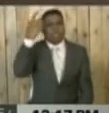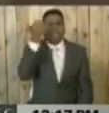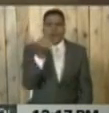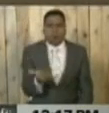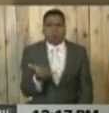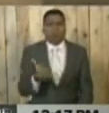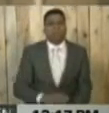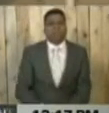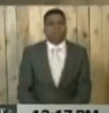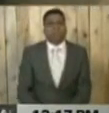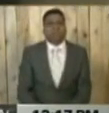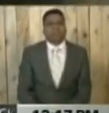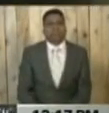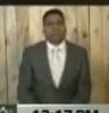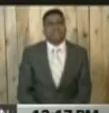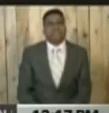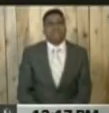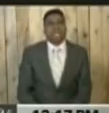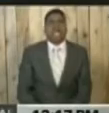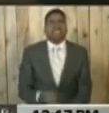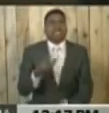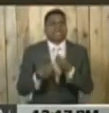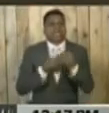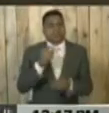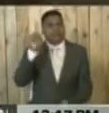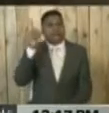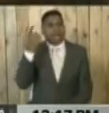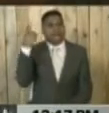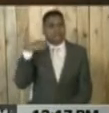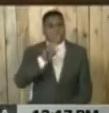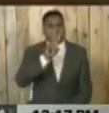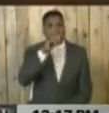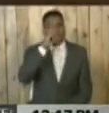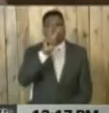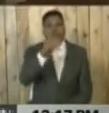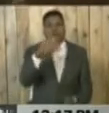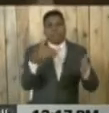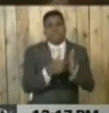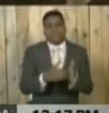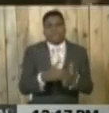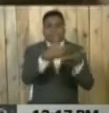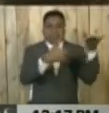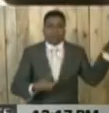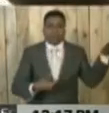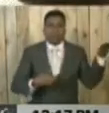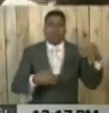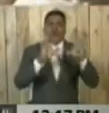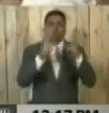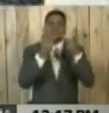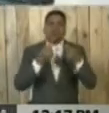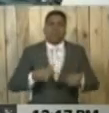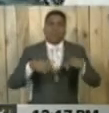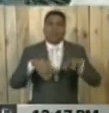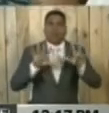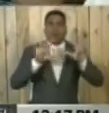que apenas tomando el poder en el año 2000, el comandante Chávez emite el decreto 825, en el